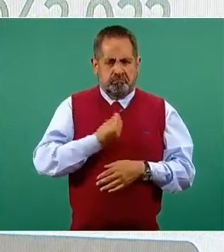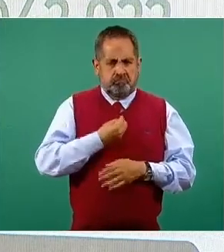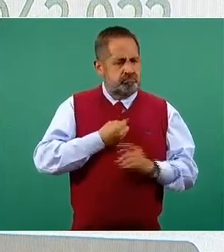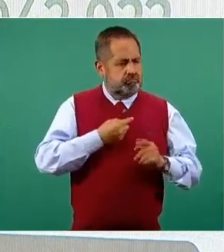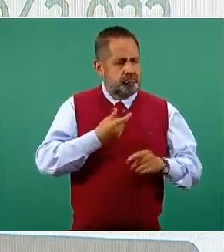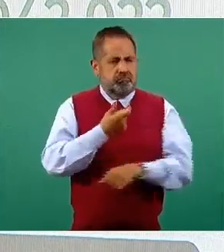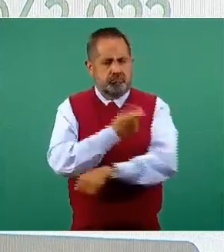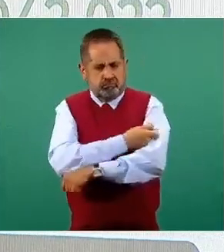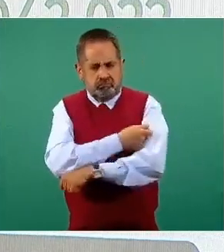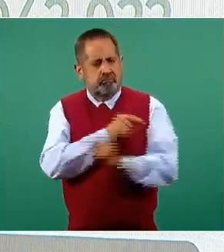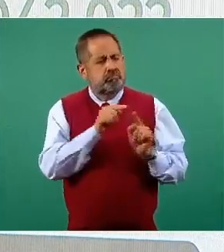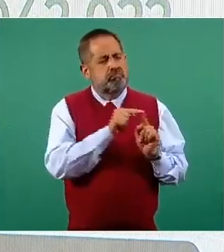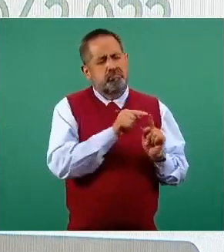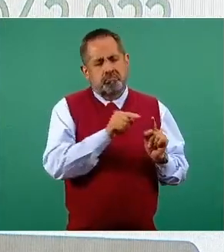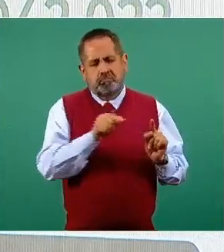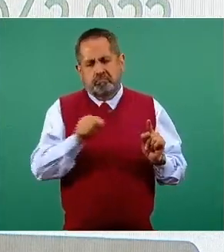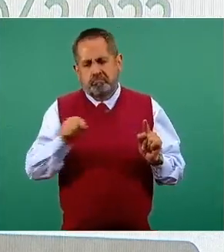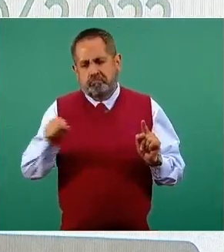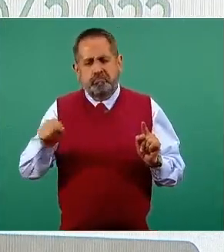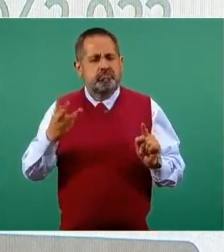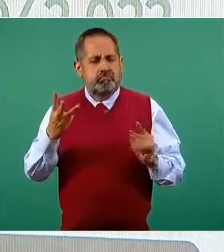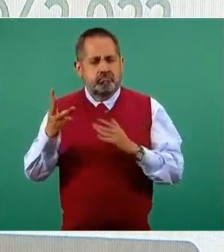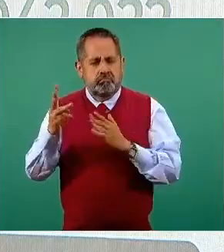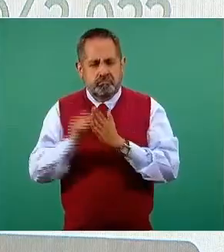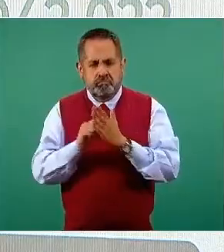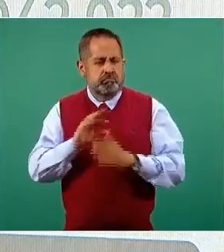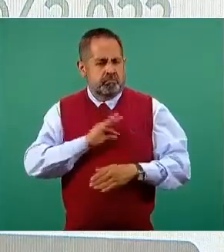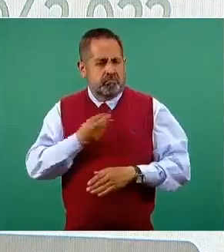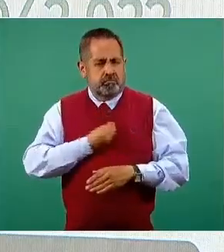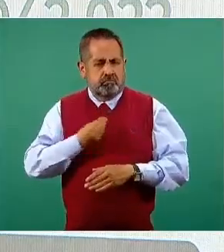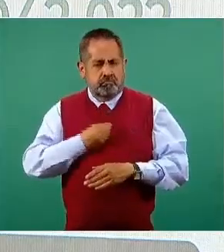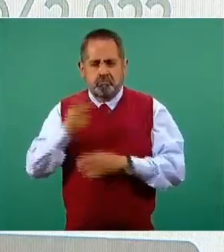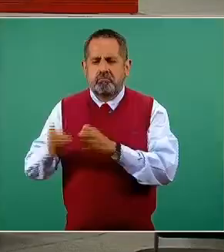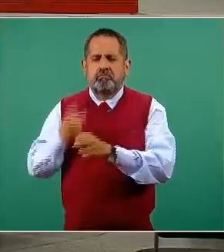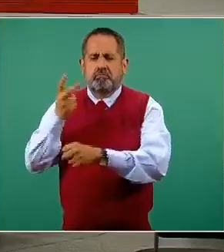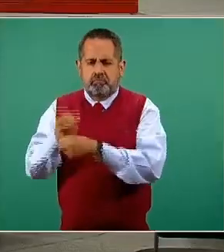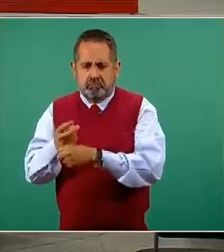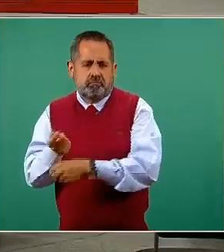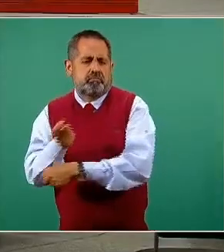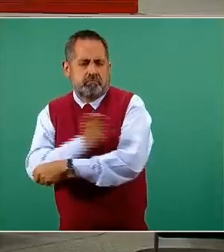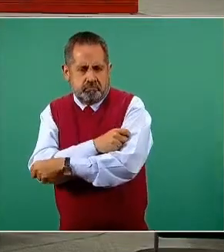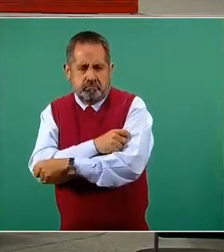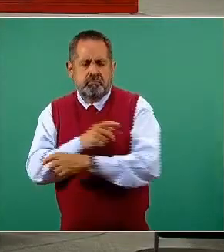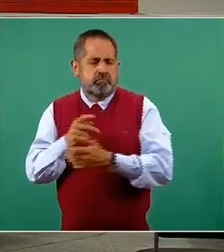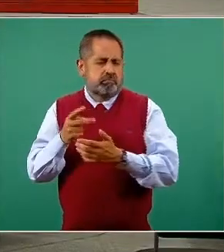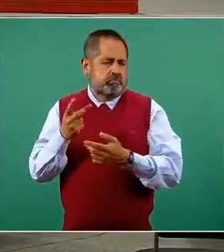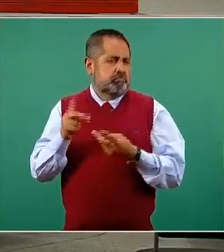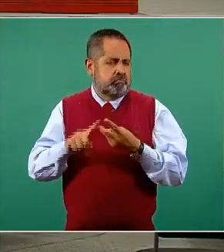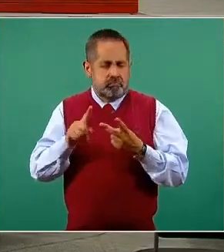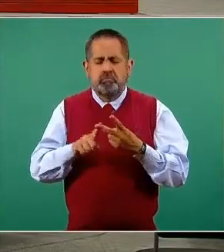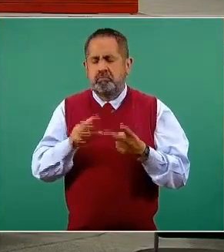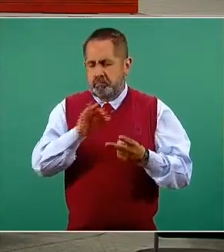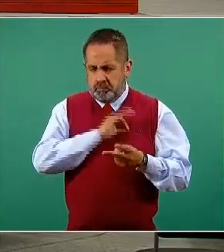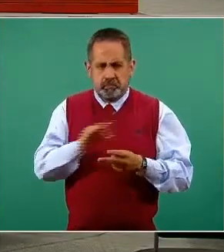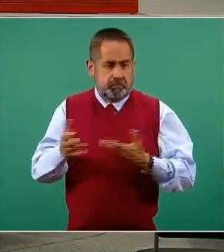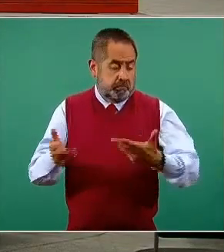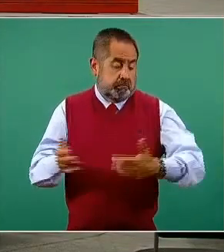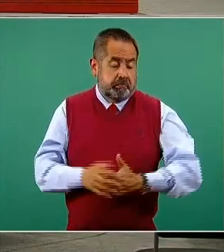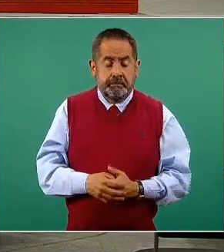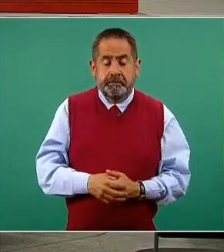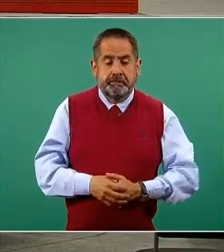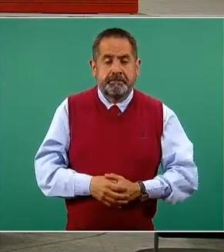alguno la calidad de la inmunidad que resulta de la aplicación de las